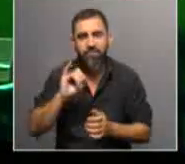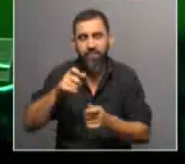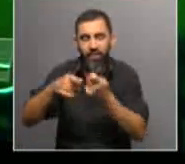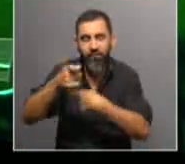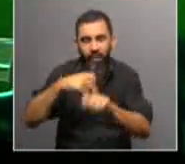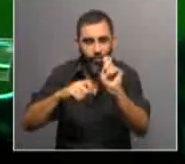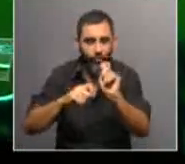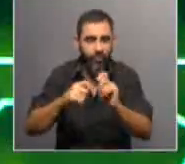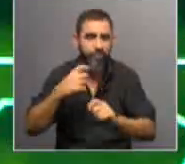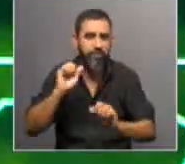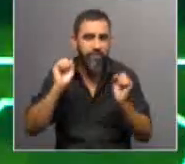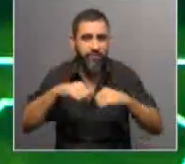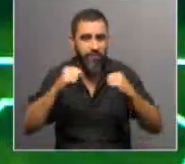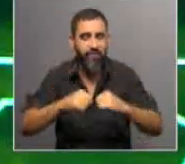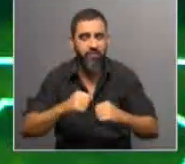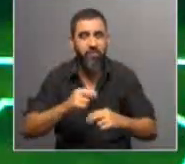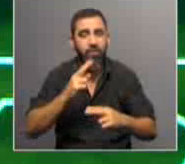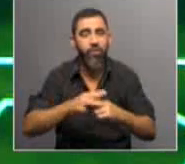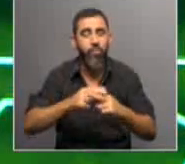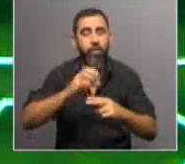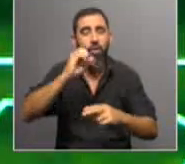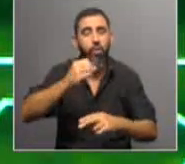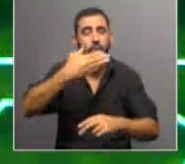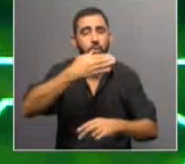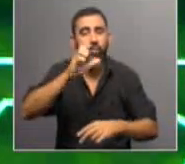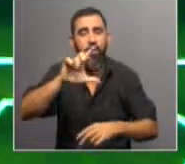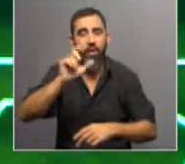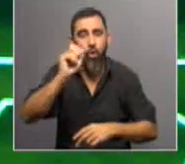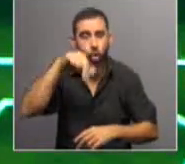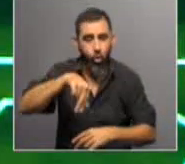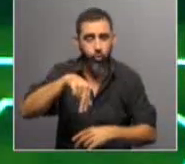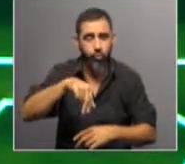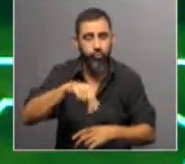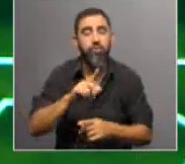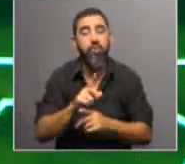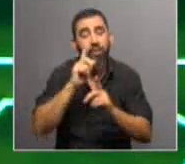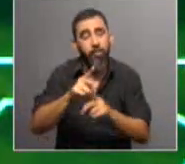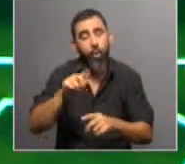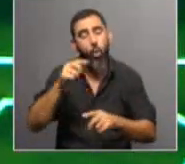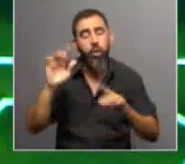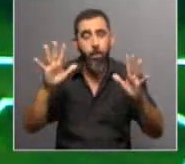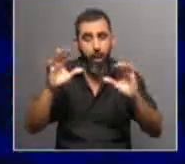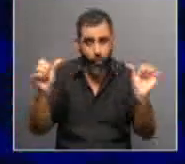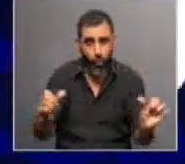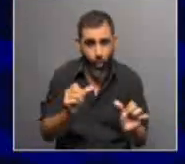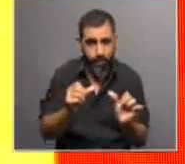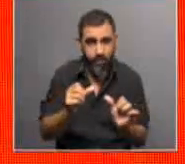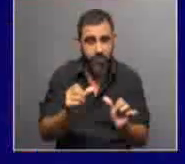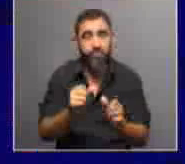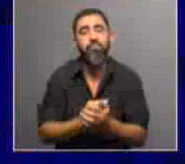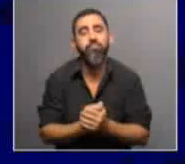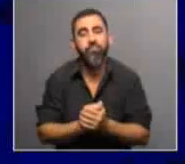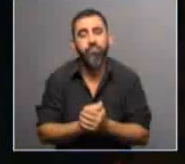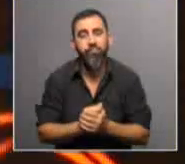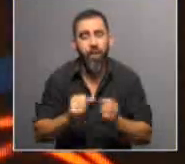Distribuidor de cerveza. Sí, se llama Obolón, sí. Es una industrial, sí. Y también una artesanal, es Primotor.